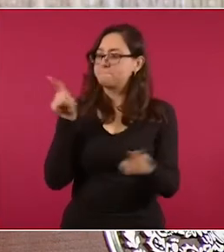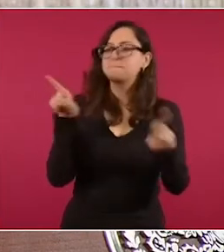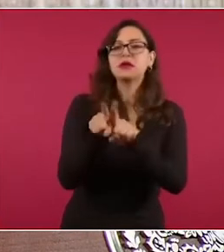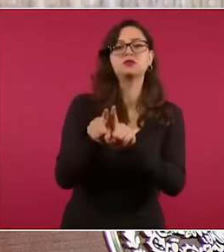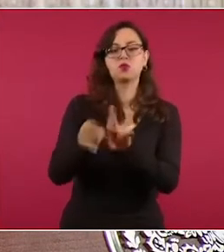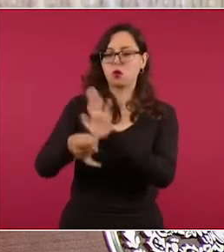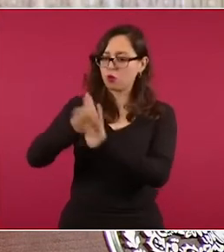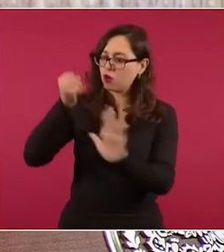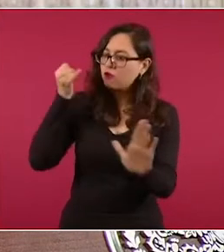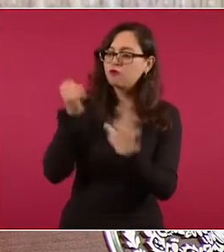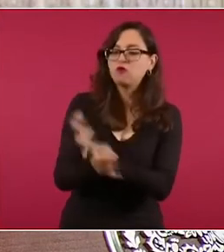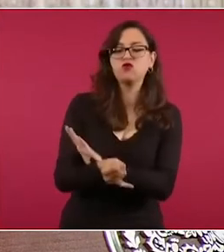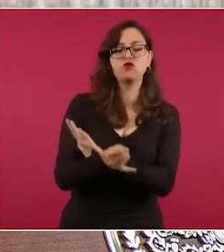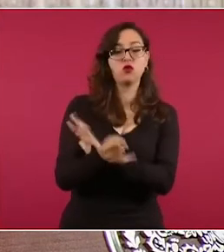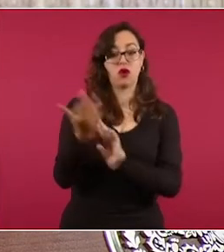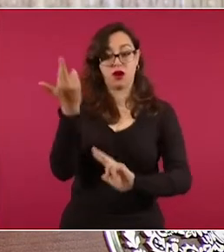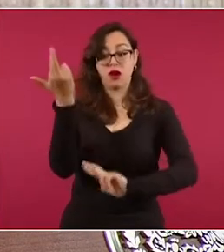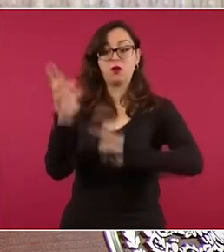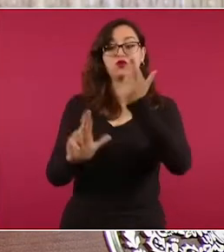pero igual de profunda